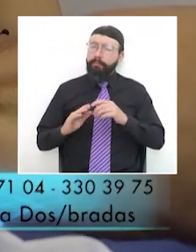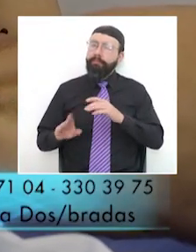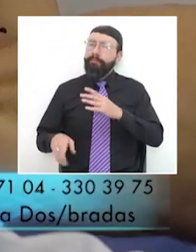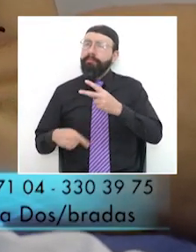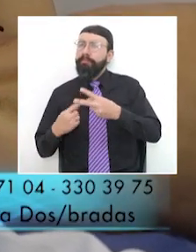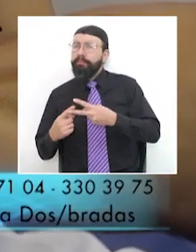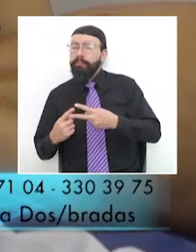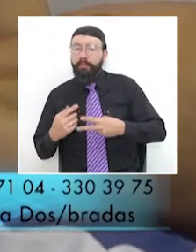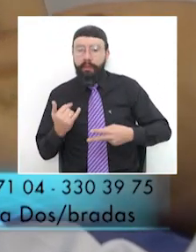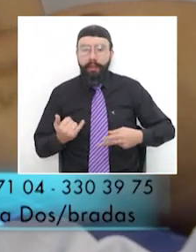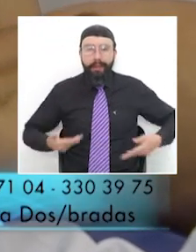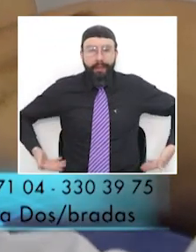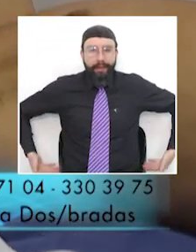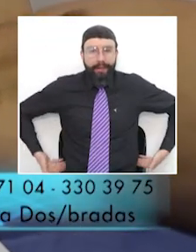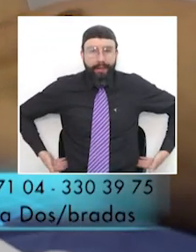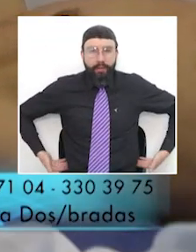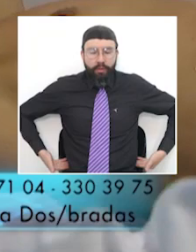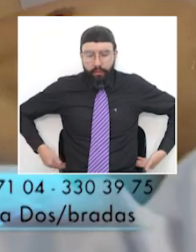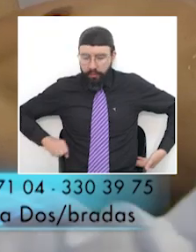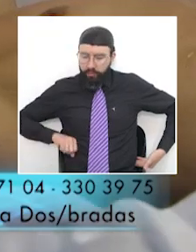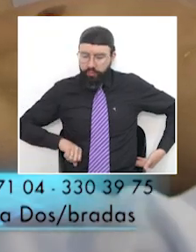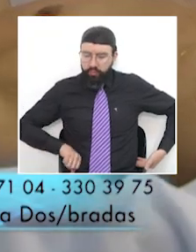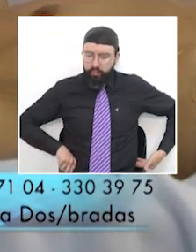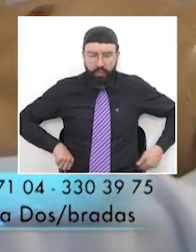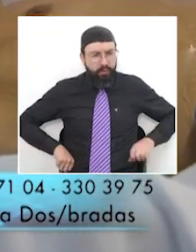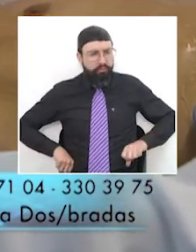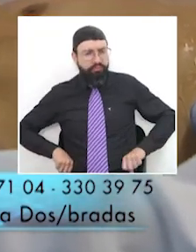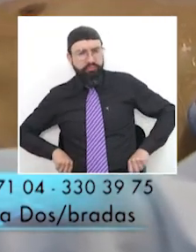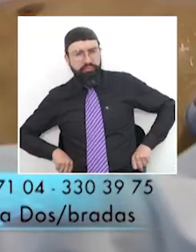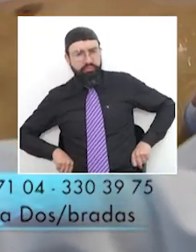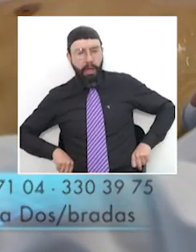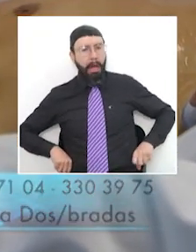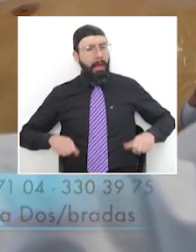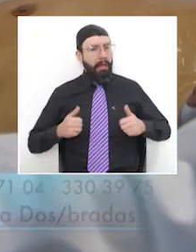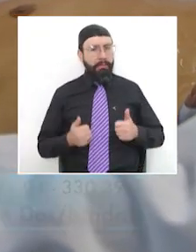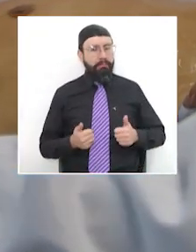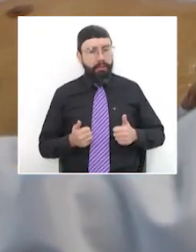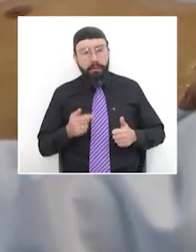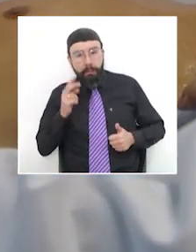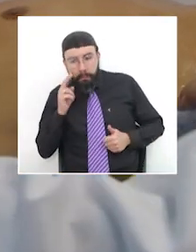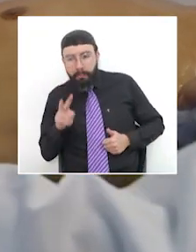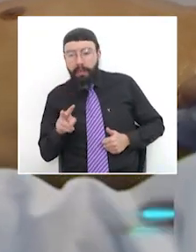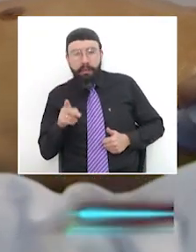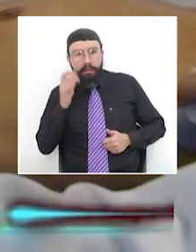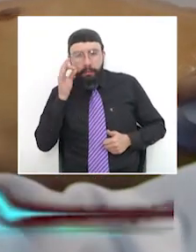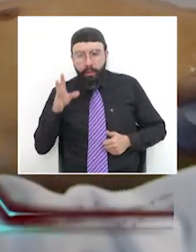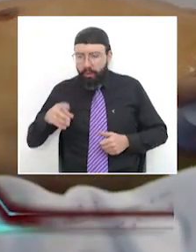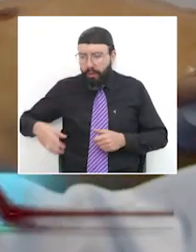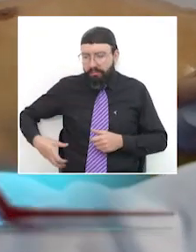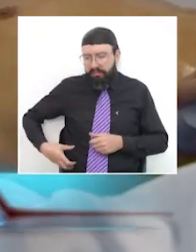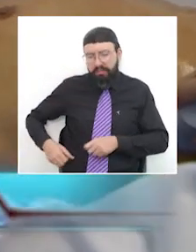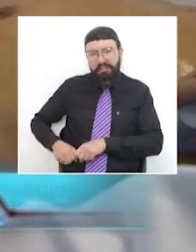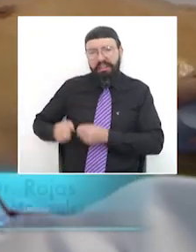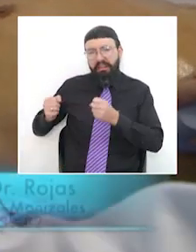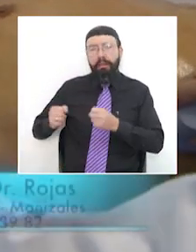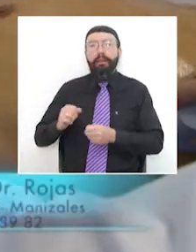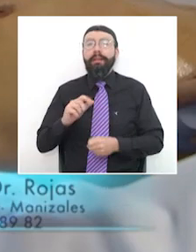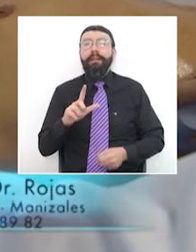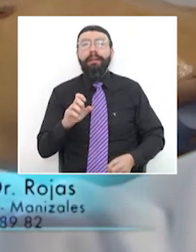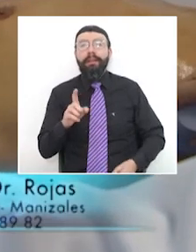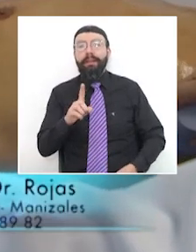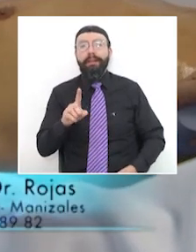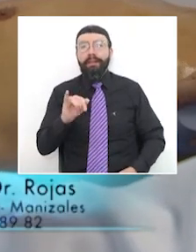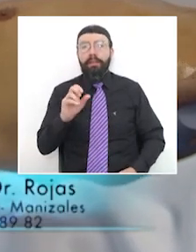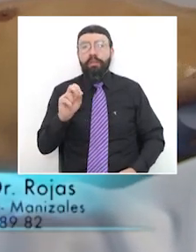riñones. Los vemos perfectamente bien y vemos que no haya ningún tipo de lesión focal. Lesión focal llamamos